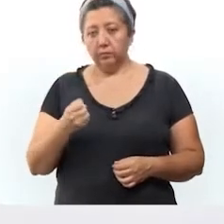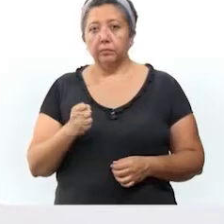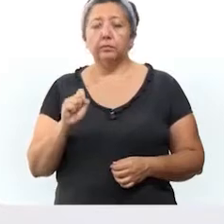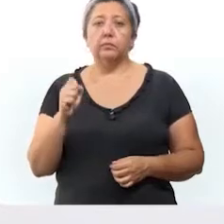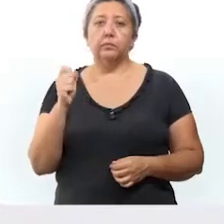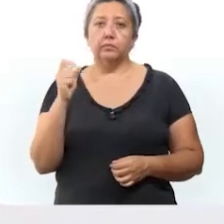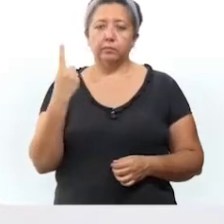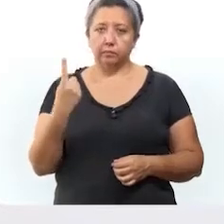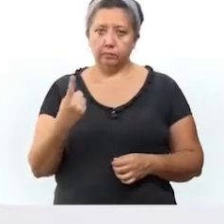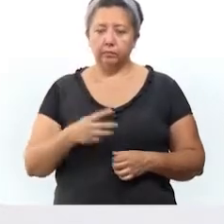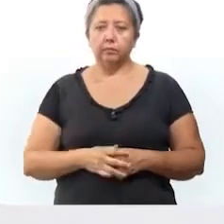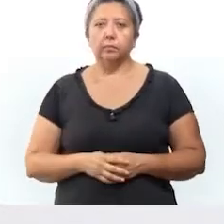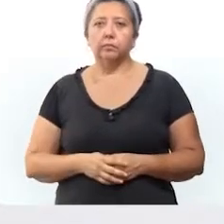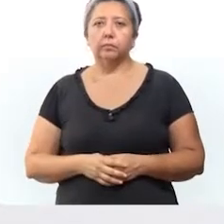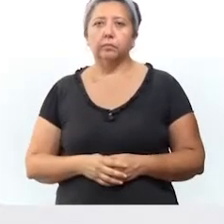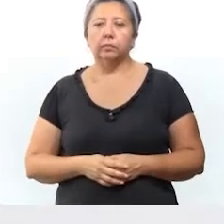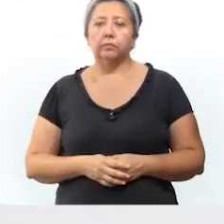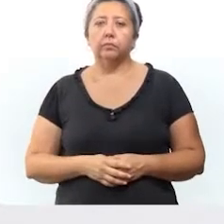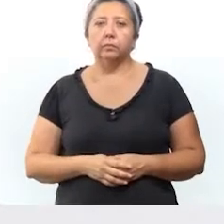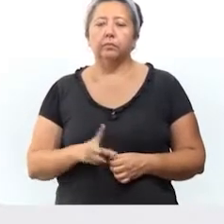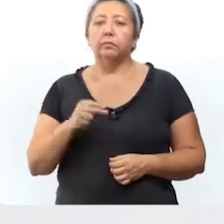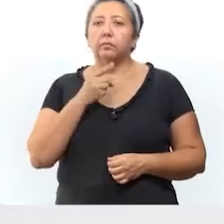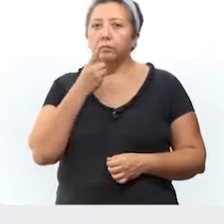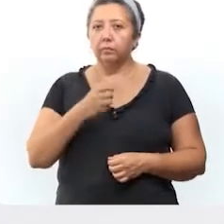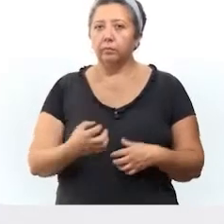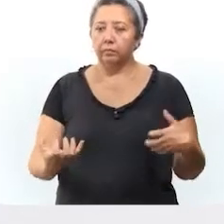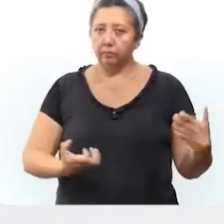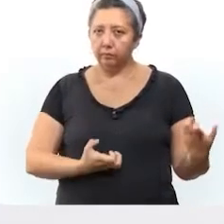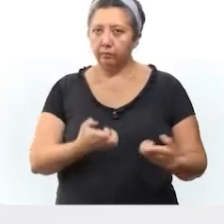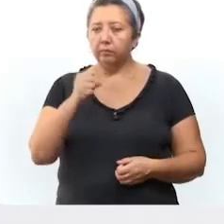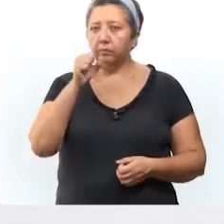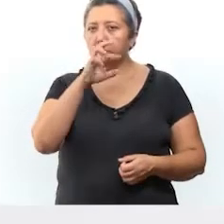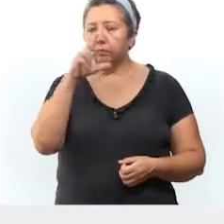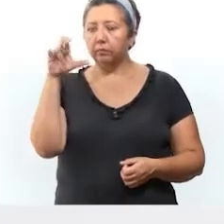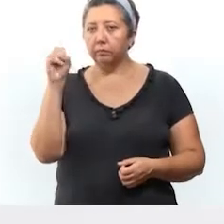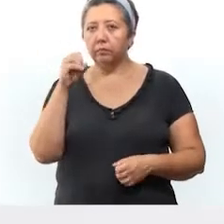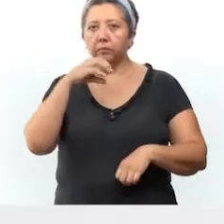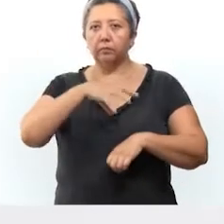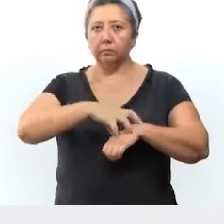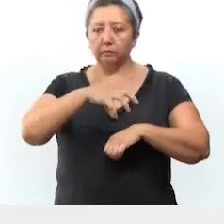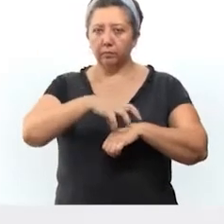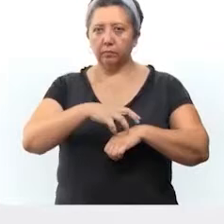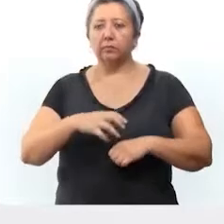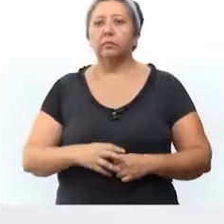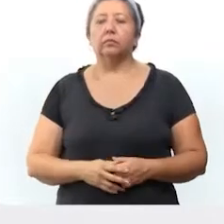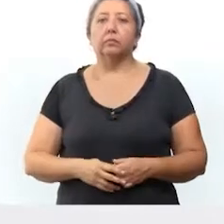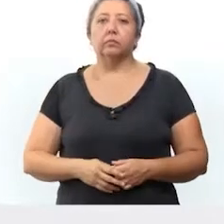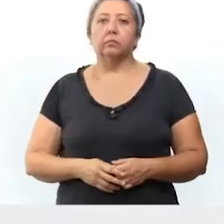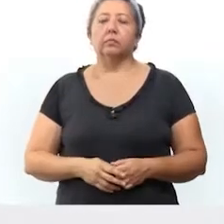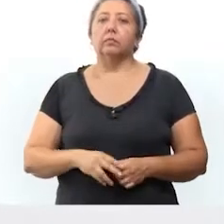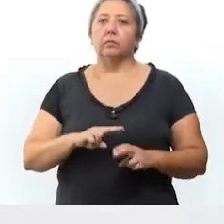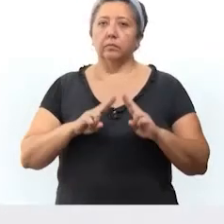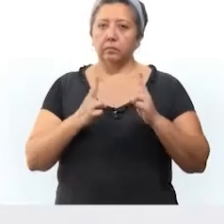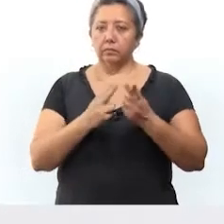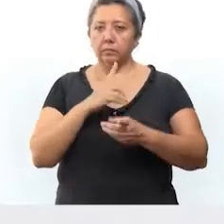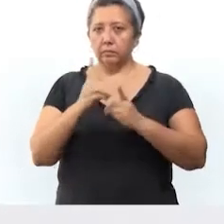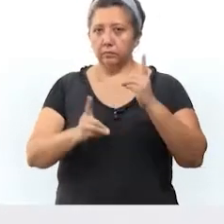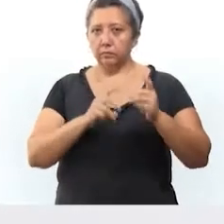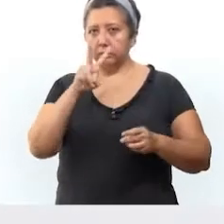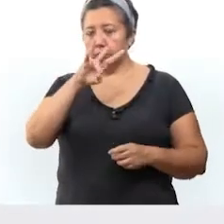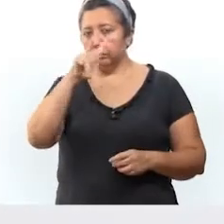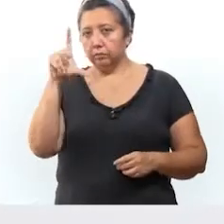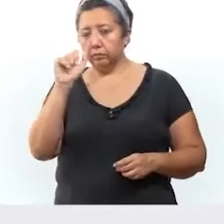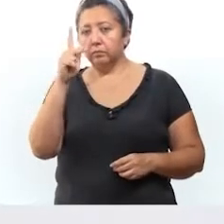de Convenciones Yucatán Siglo XXI y el multigimnasio Socorro Cerón de la Unidad Deportiva Cuculcán, la Unidad Deportiva